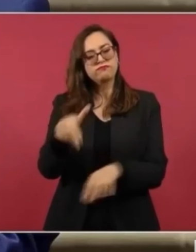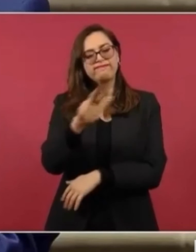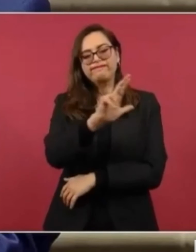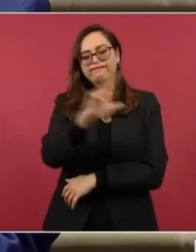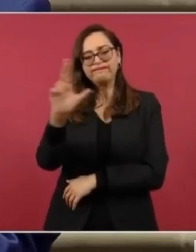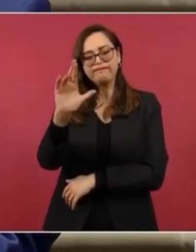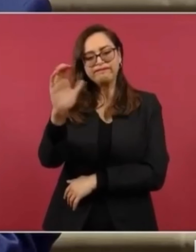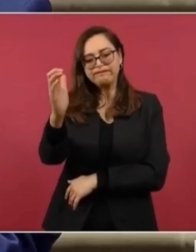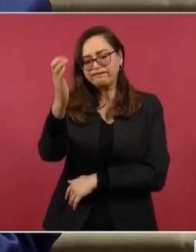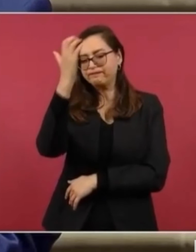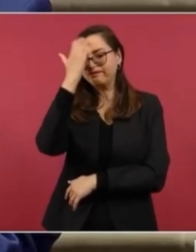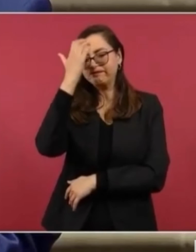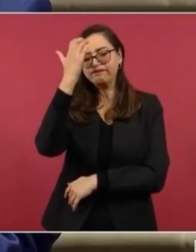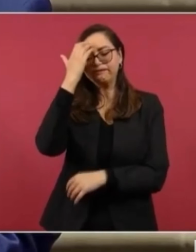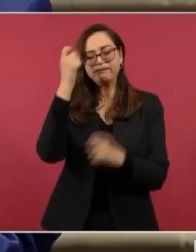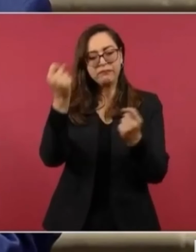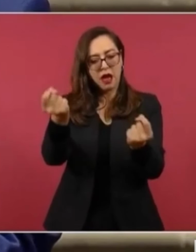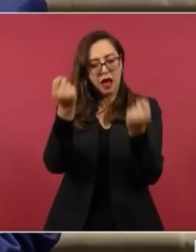tan